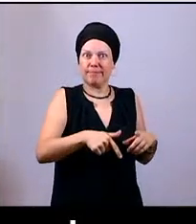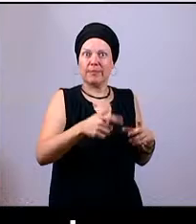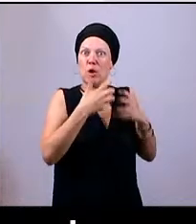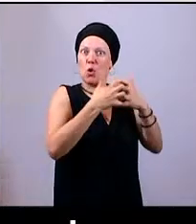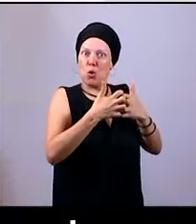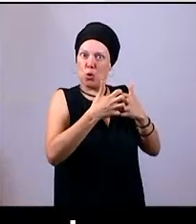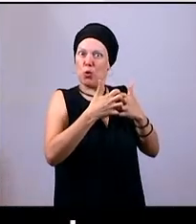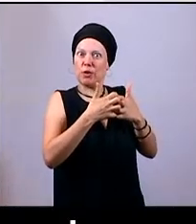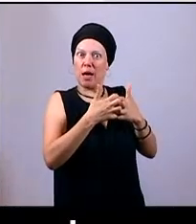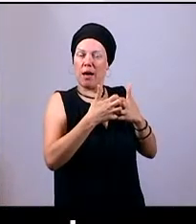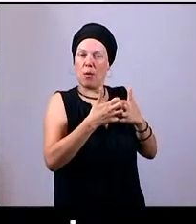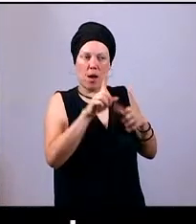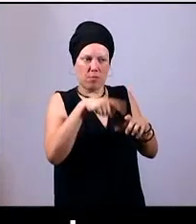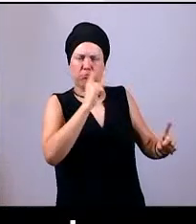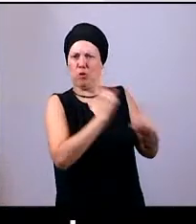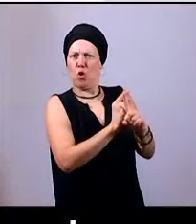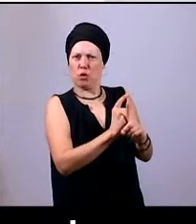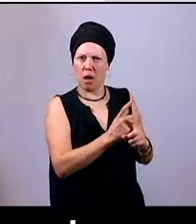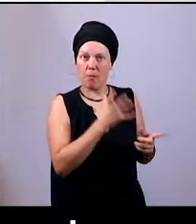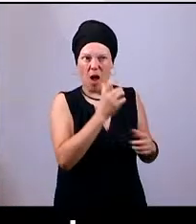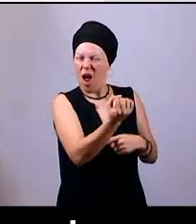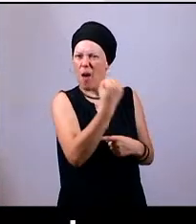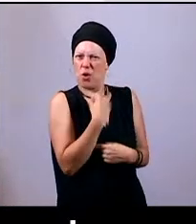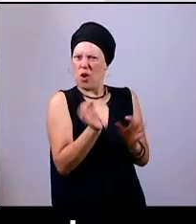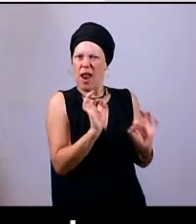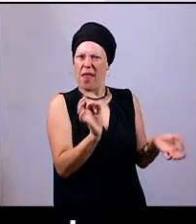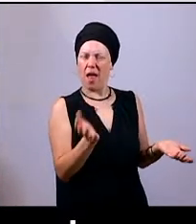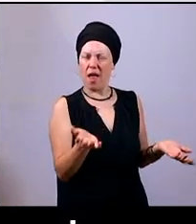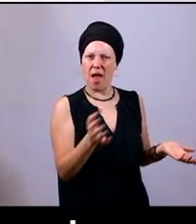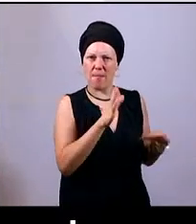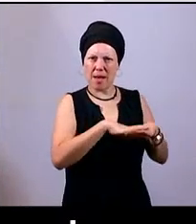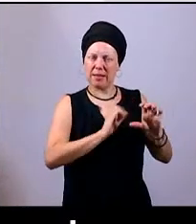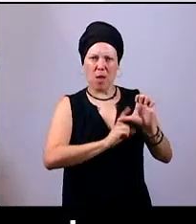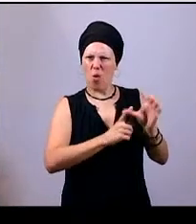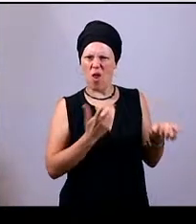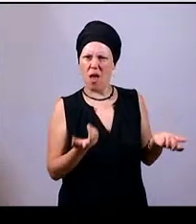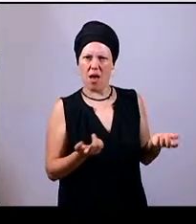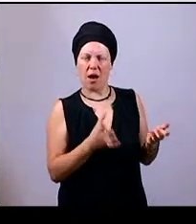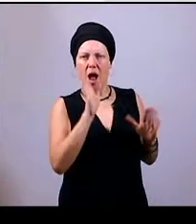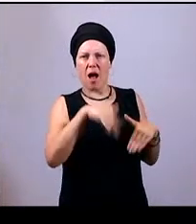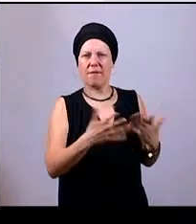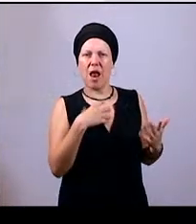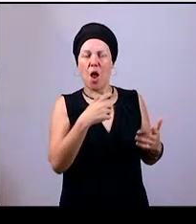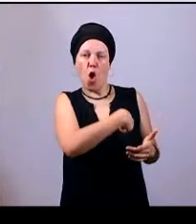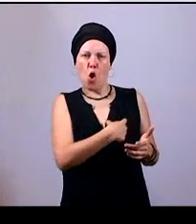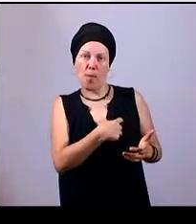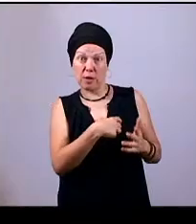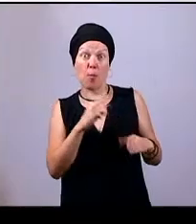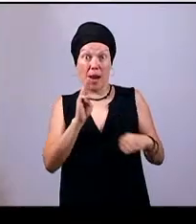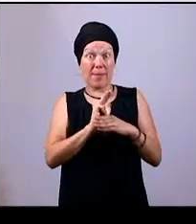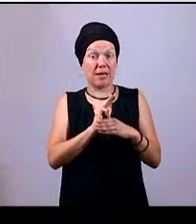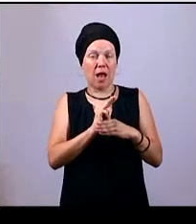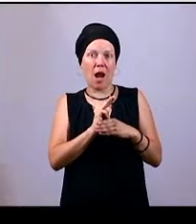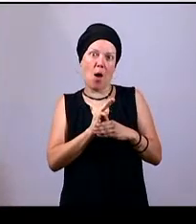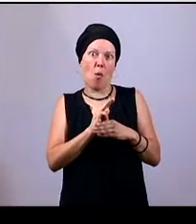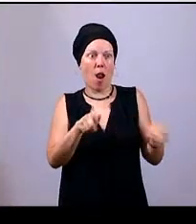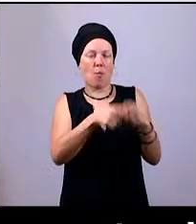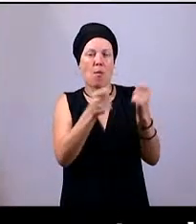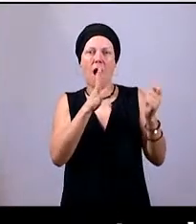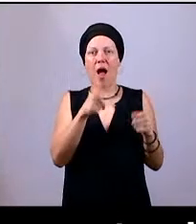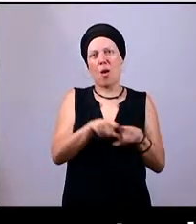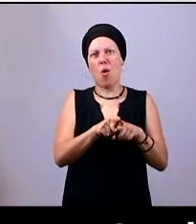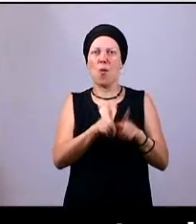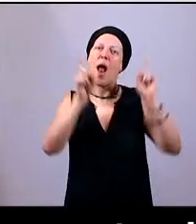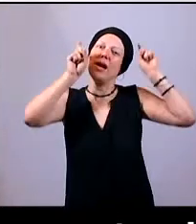intentarlo, ¿no? No nos apoyó, si él no nos apoyó en una posición común para Extremadura, boicoteó la comisión parlamentaria y ahora vienen a dar lecciones